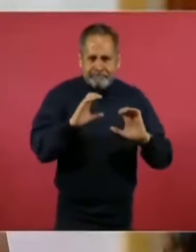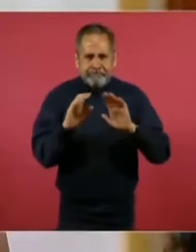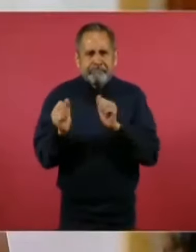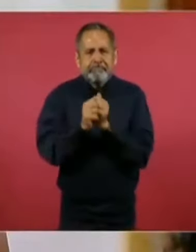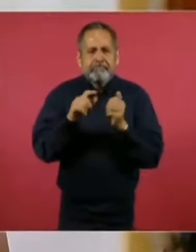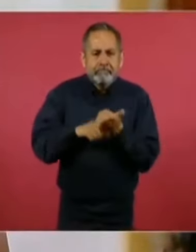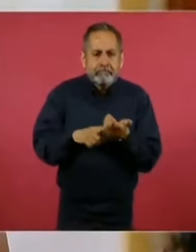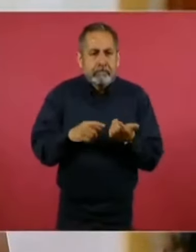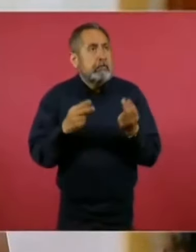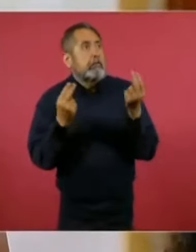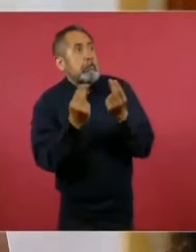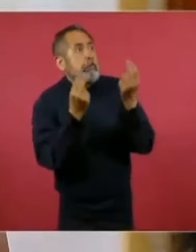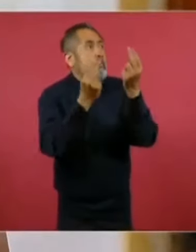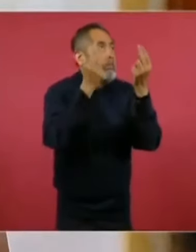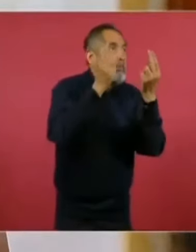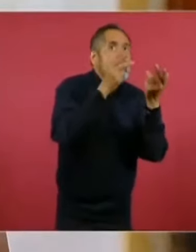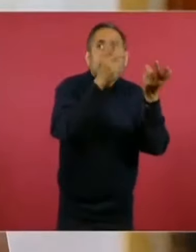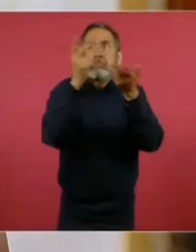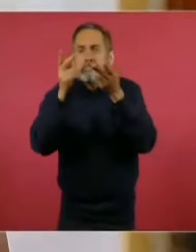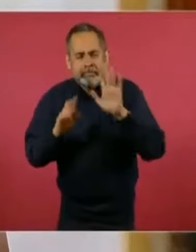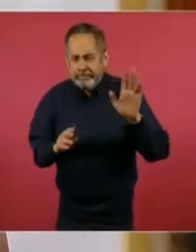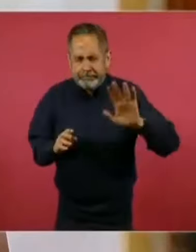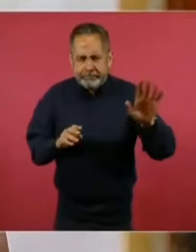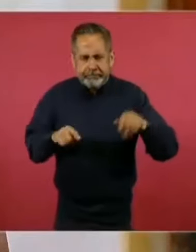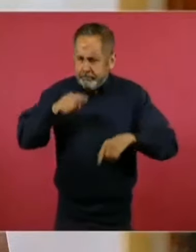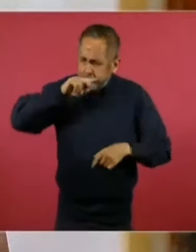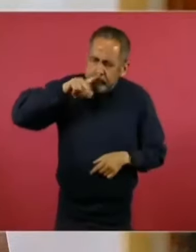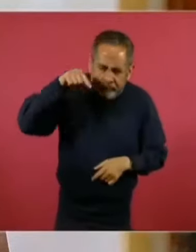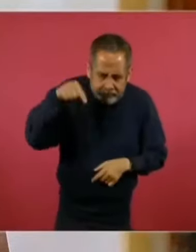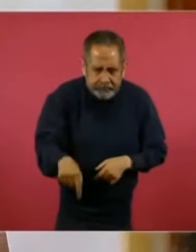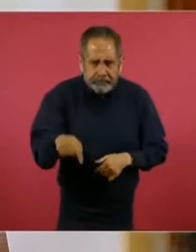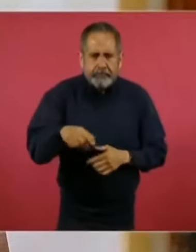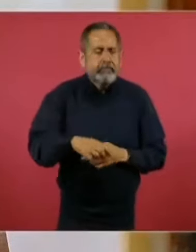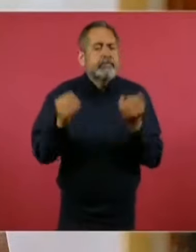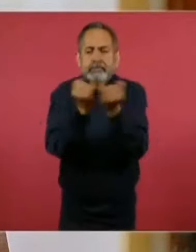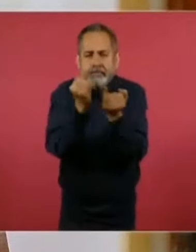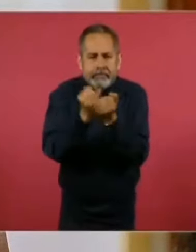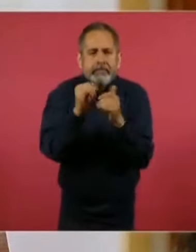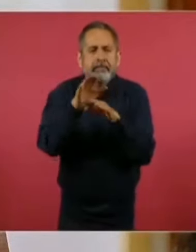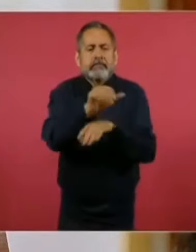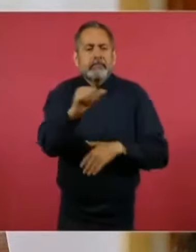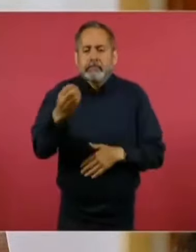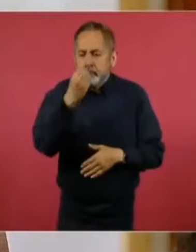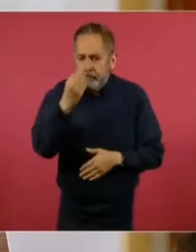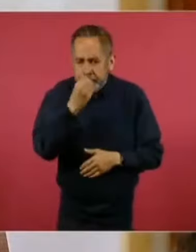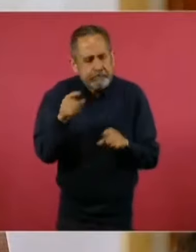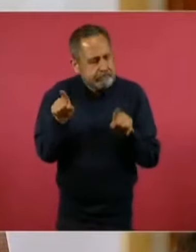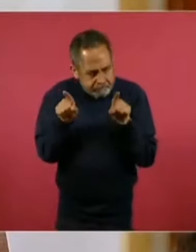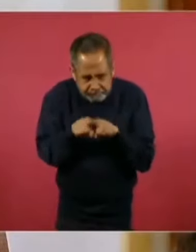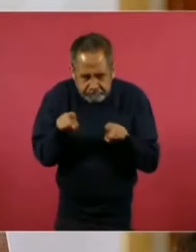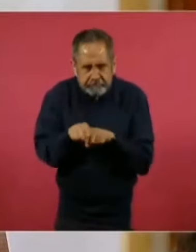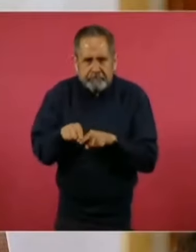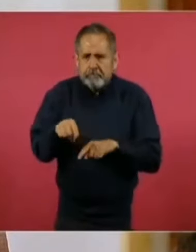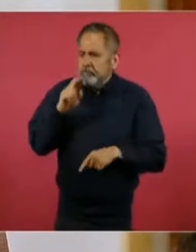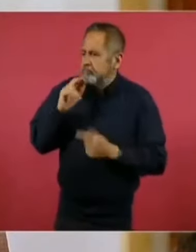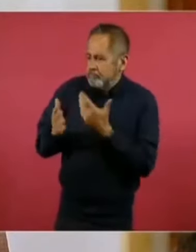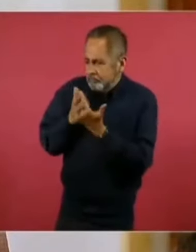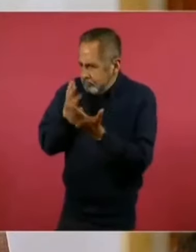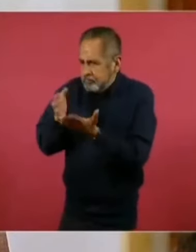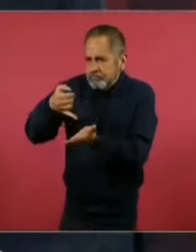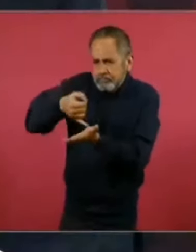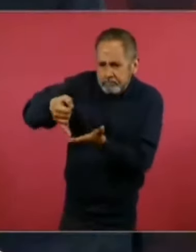la dependencia. Lo mismo en el caso de los alimentos. Lo mismo en el caso de los alimentos. Hemos